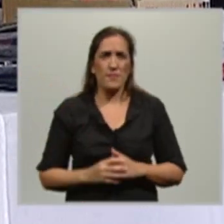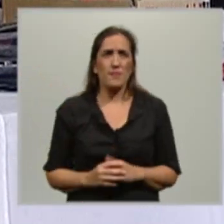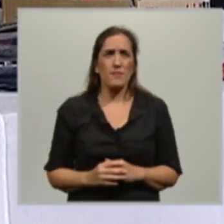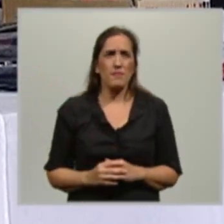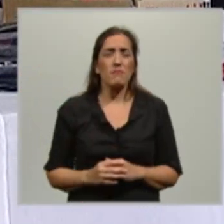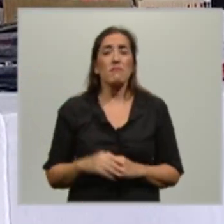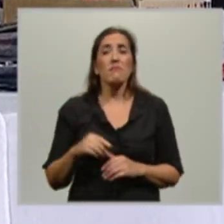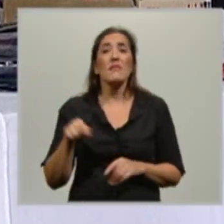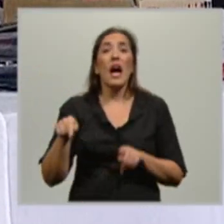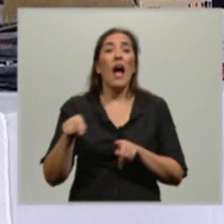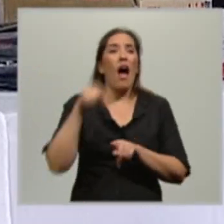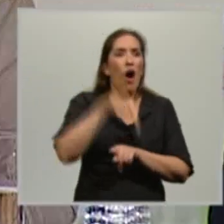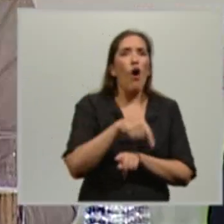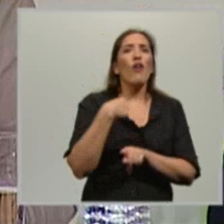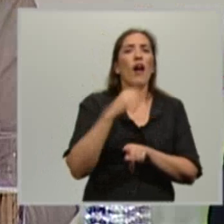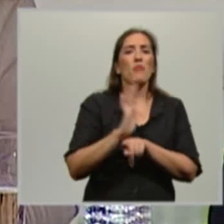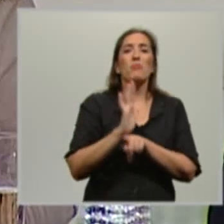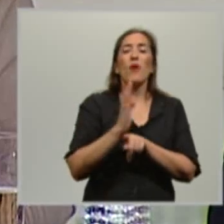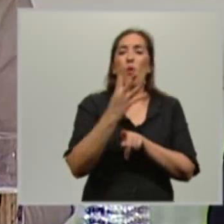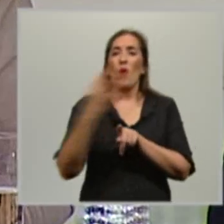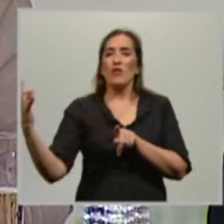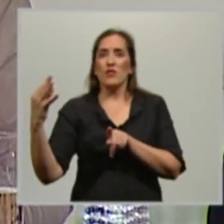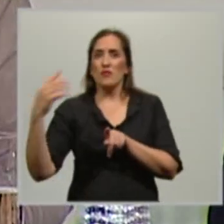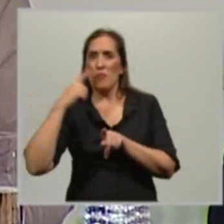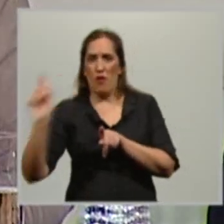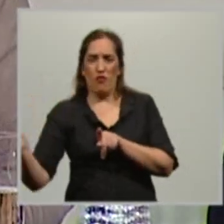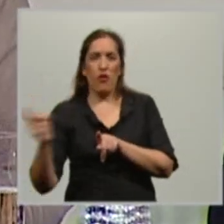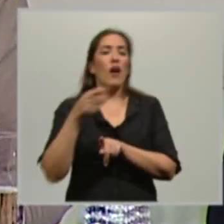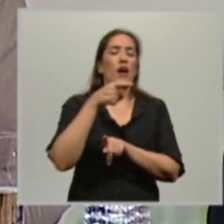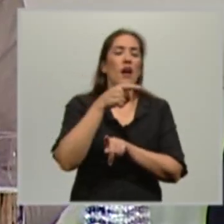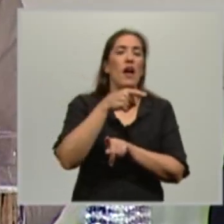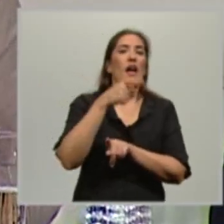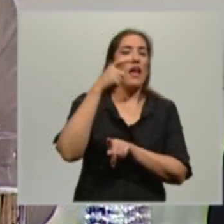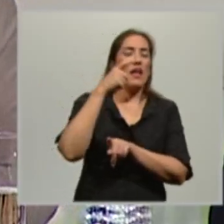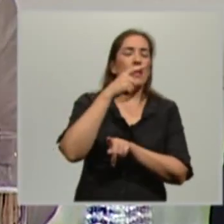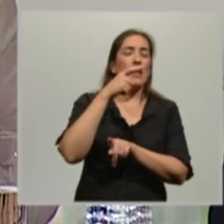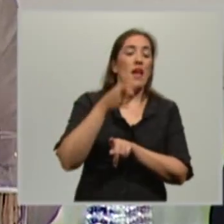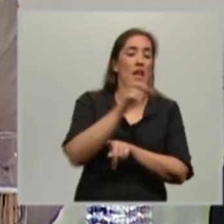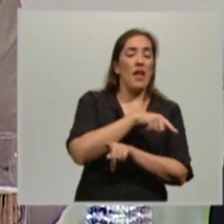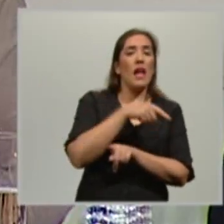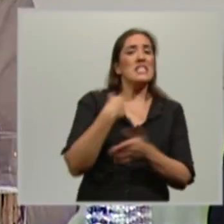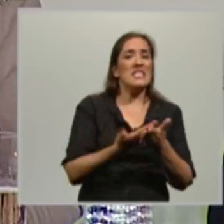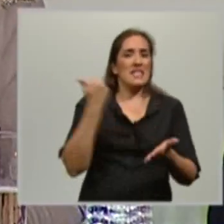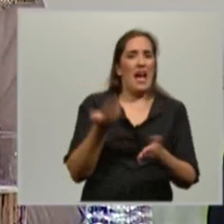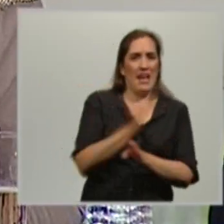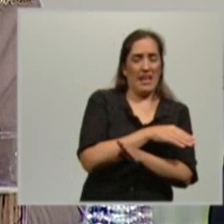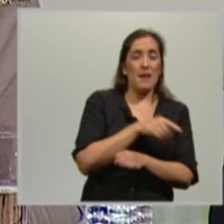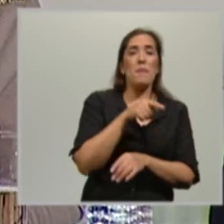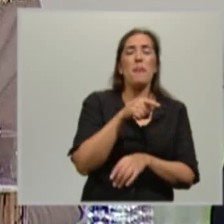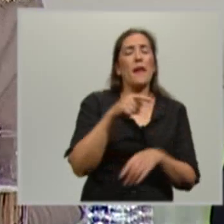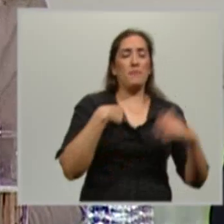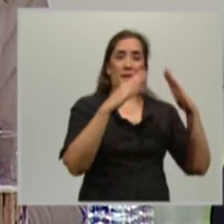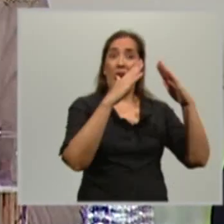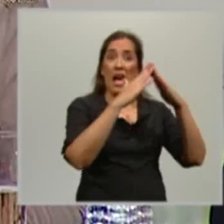50.000 y sacaron 10.000. Pero la industria consume tanto o más como el